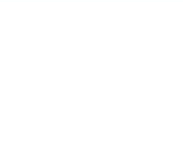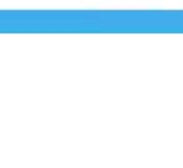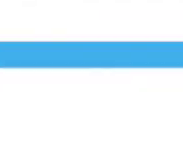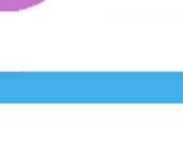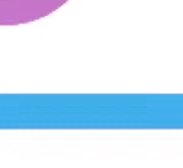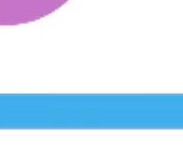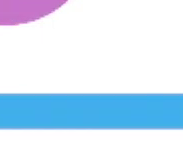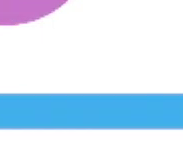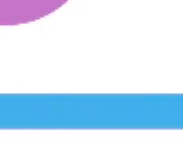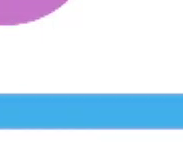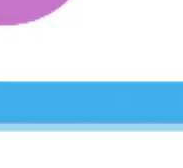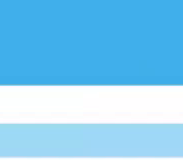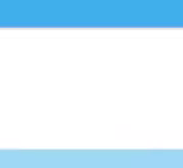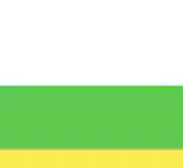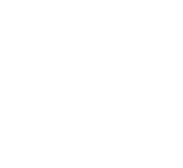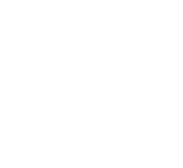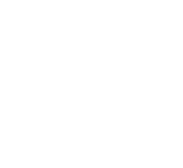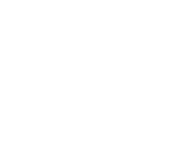¡Gracias!